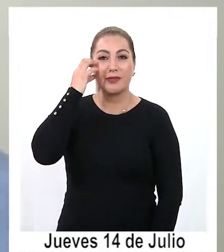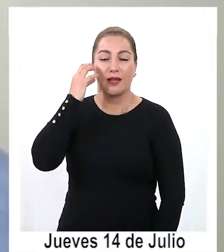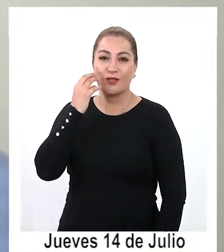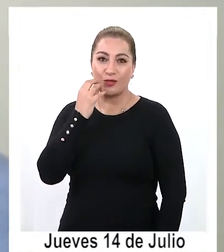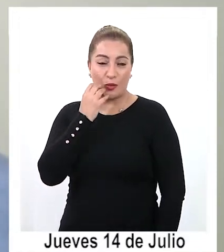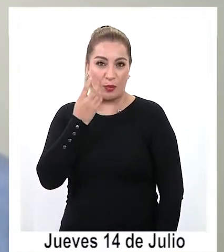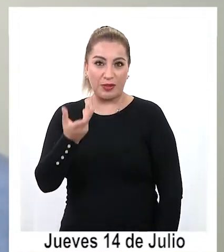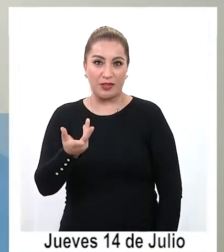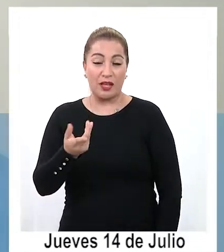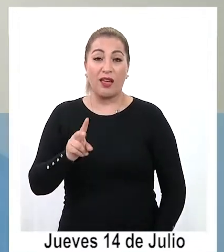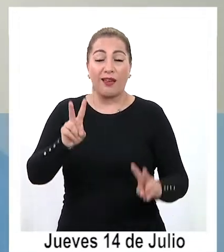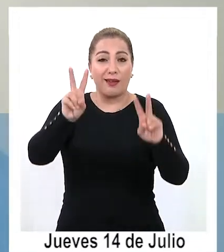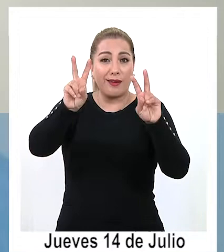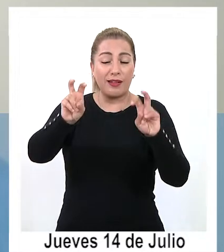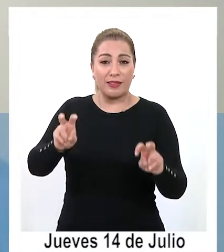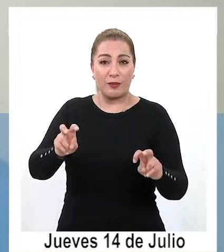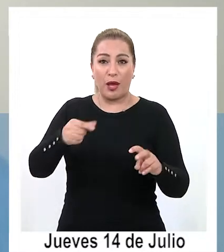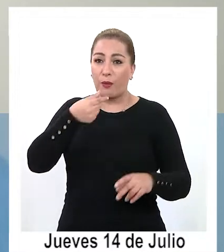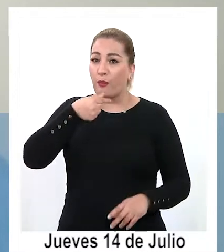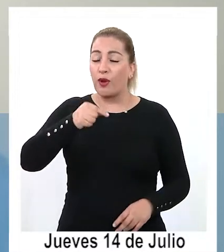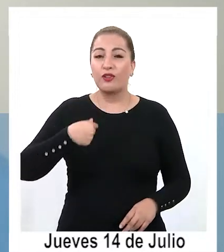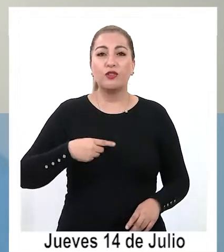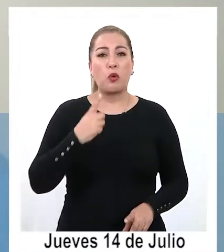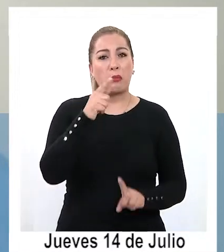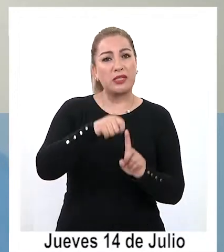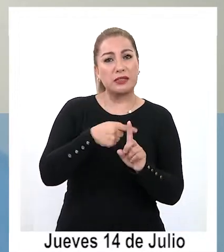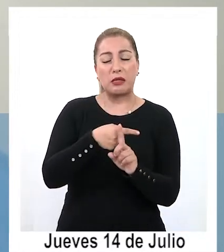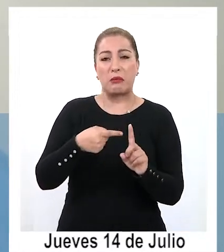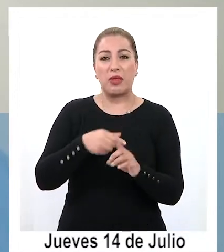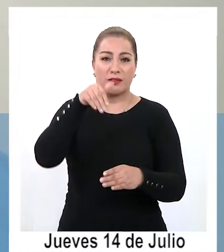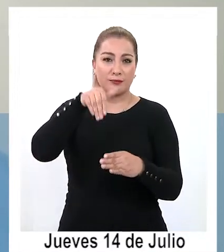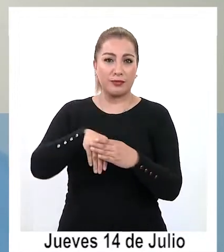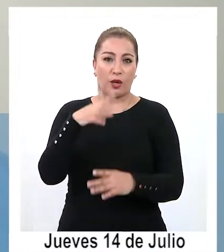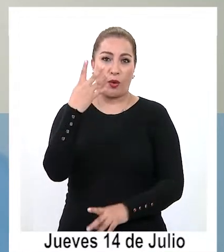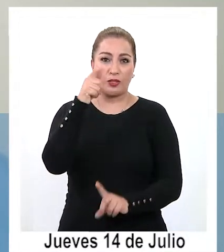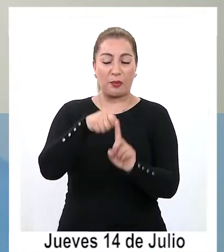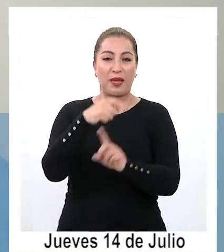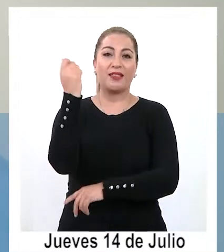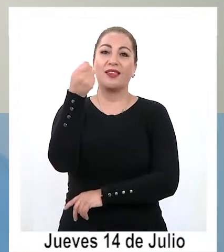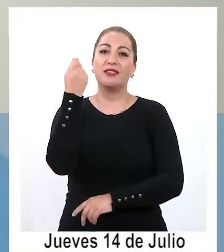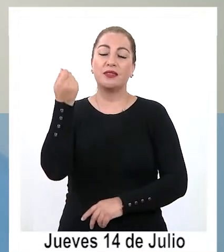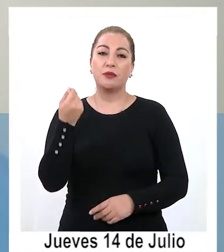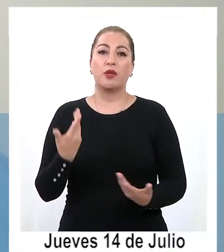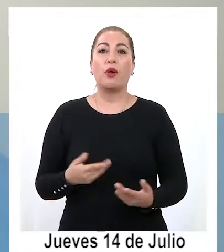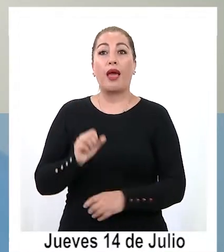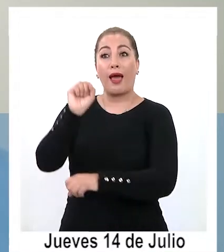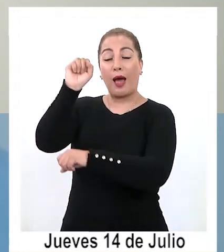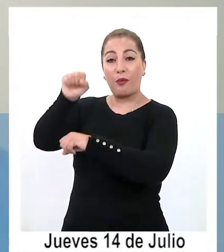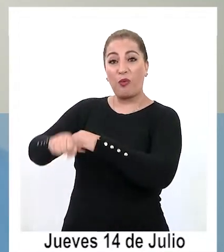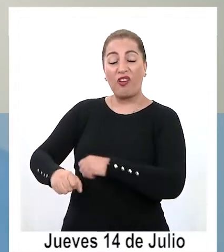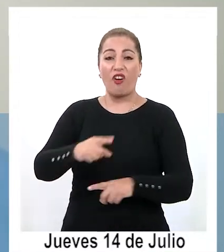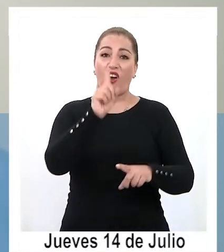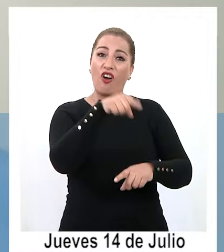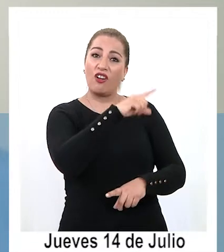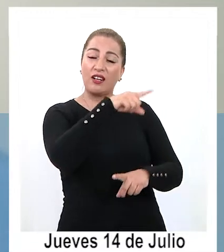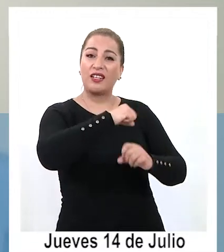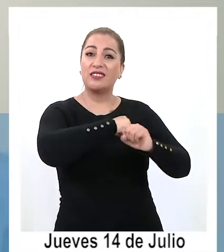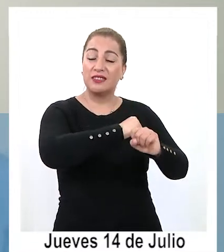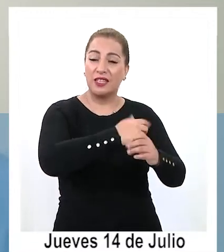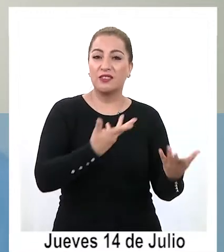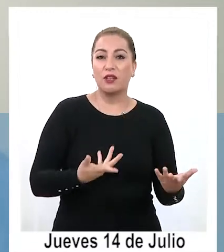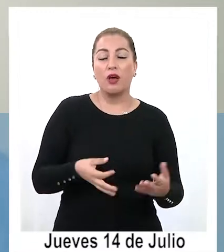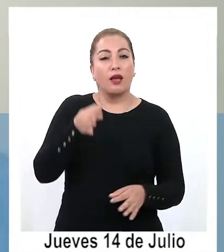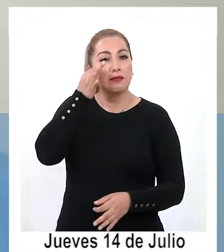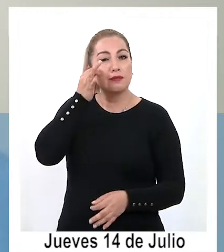Universidad Arturo Prat, sobre lo que se viene ya en un mes y medio, el plebiscito del 4 de septiembre, las opciones del apruebo y el rechazo, y el análisis